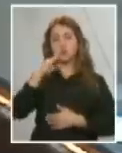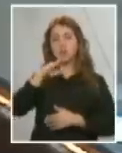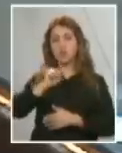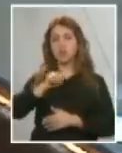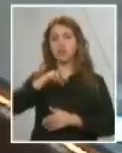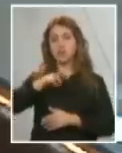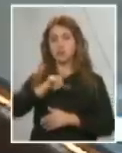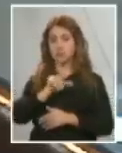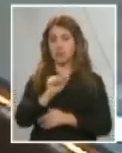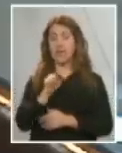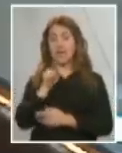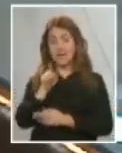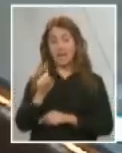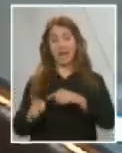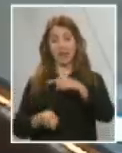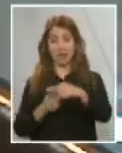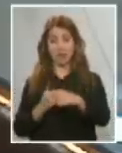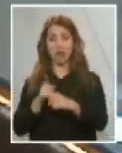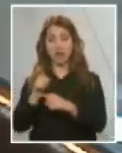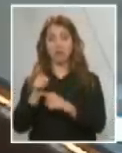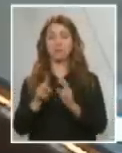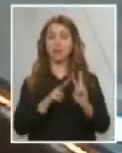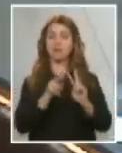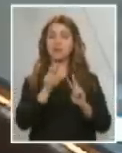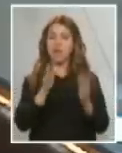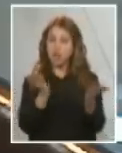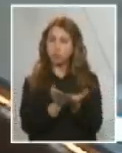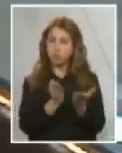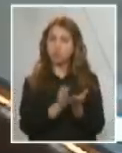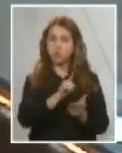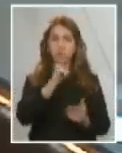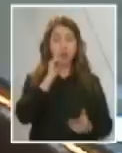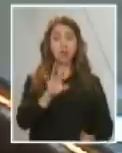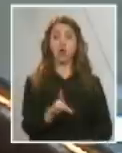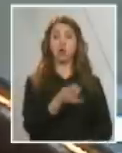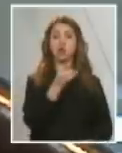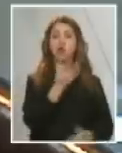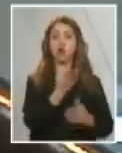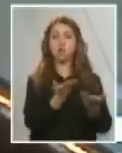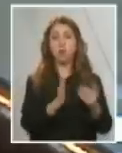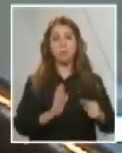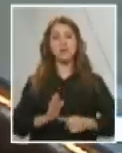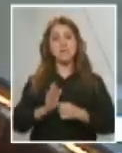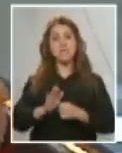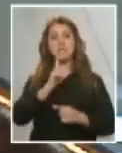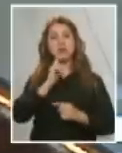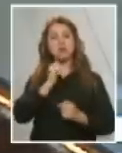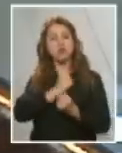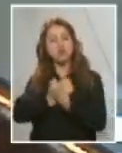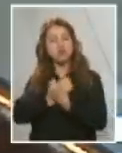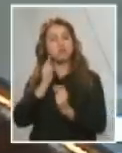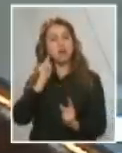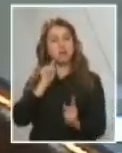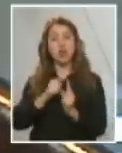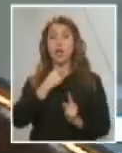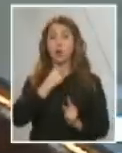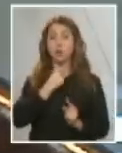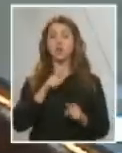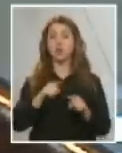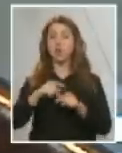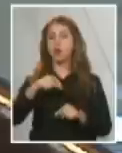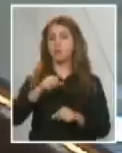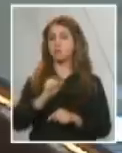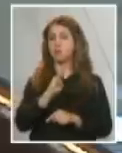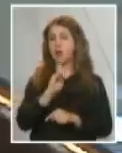Camila, porque aparte de ella ser estudiosa, tú te diste cuenta cómo presenta, tiene su pasión por lo que hace, igual que